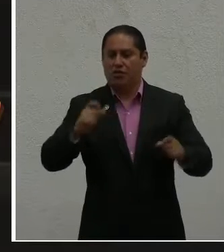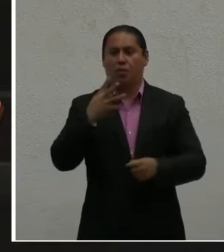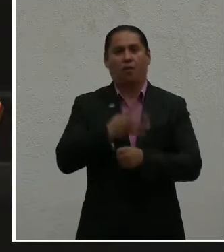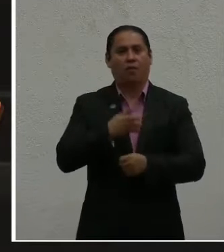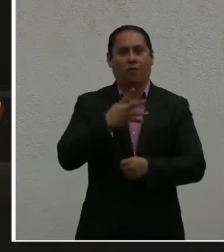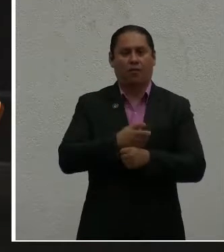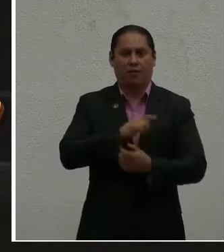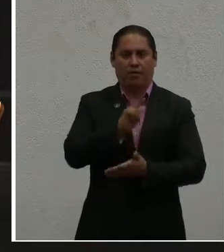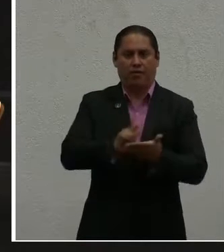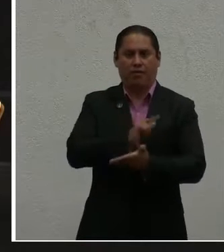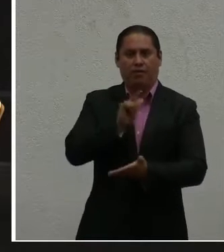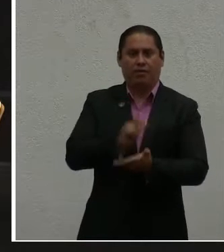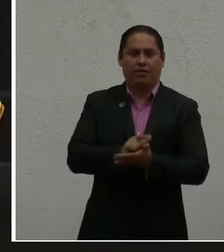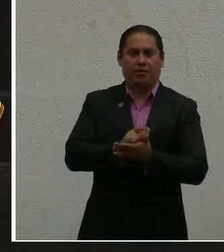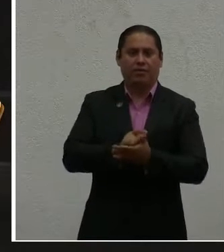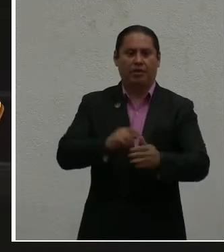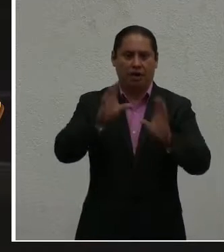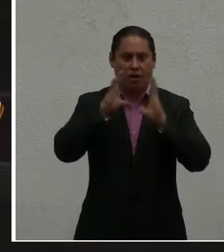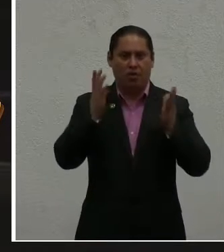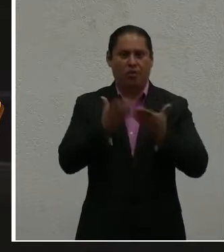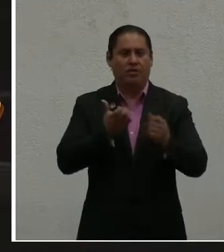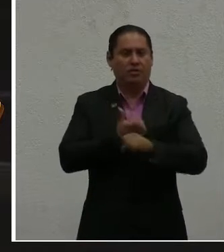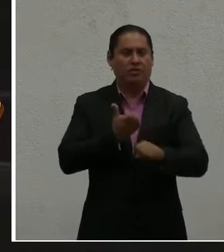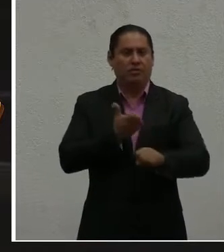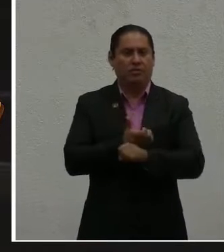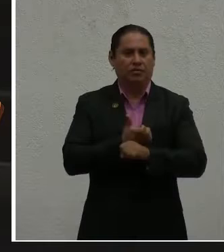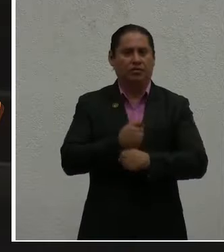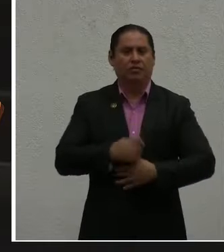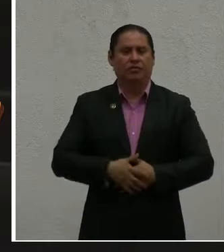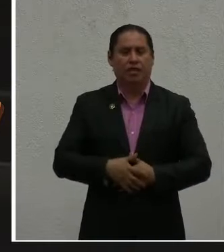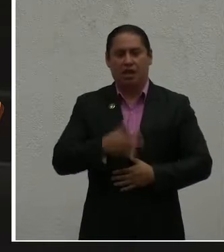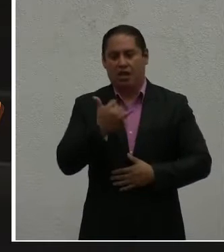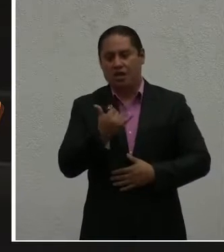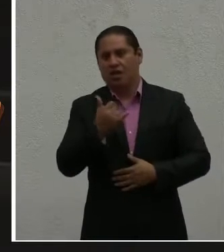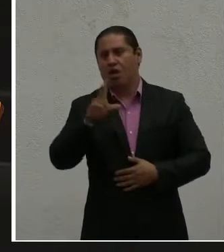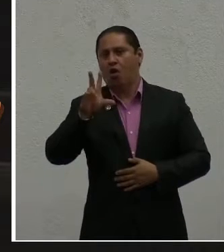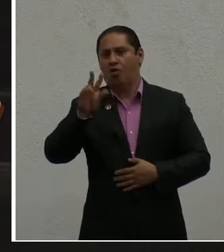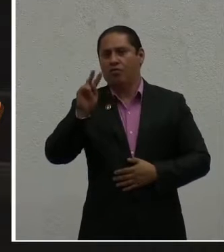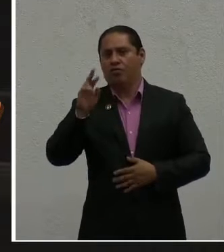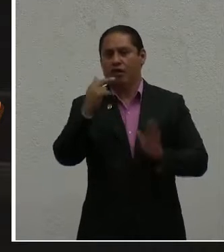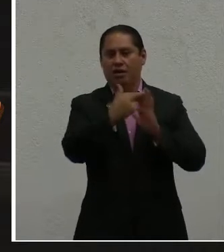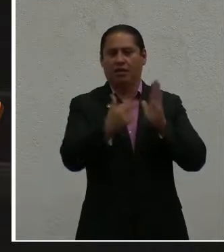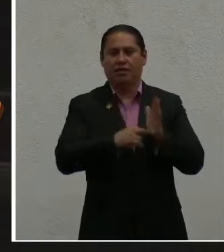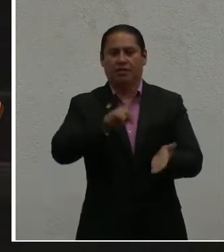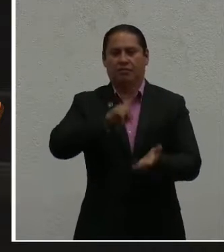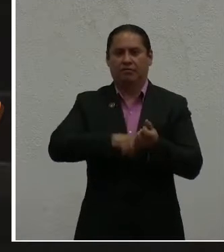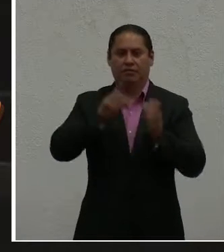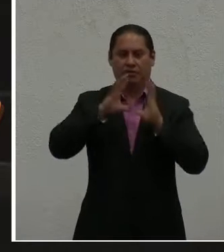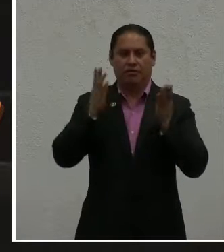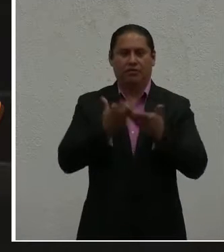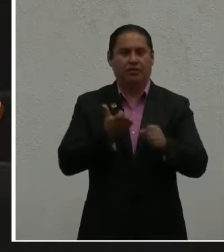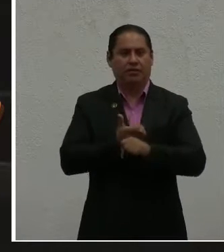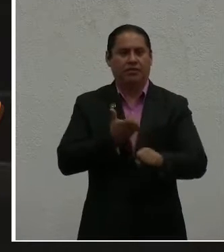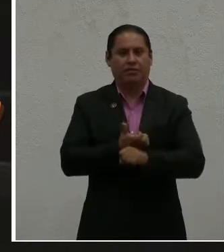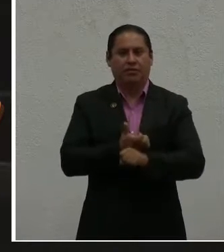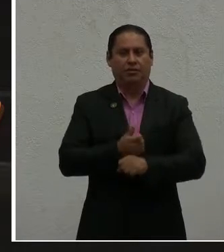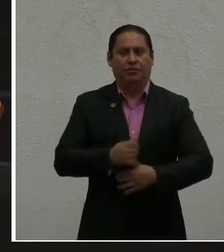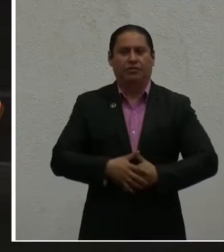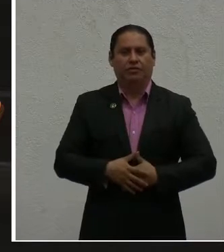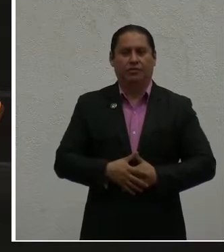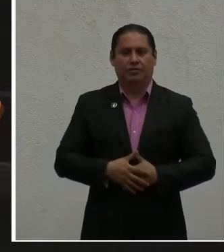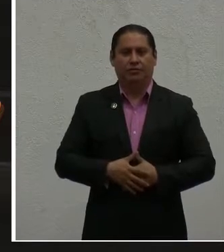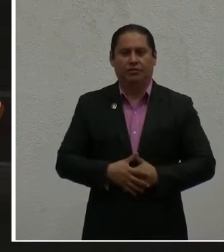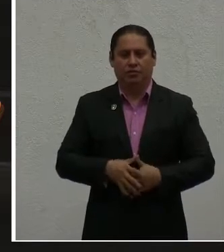de la Ley Orgánica del Congreso del Estado y 80 del Reglamento Interior del Poder Legislativo.